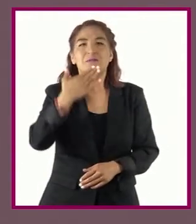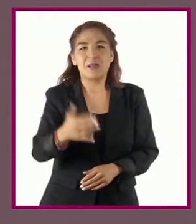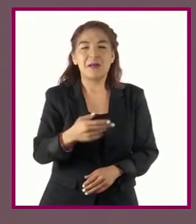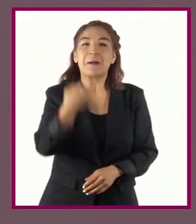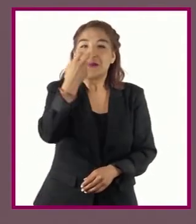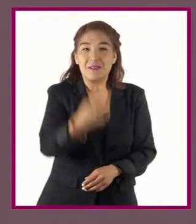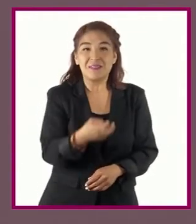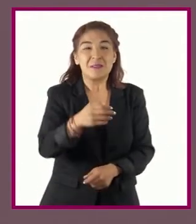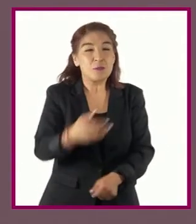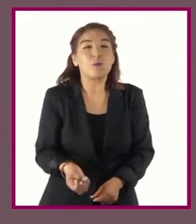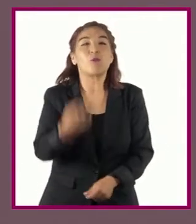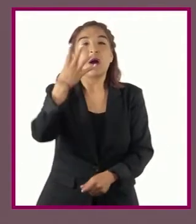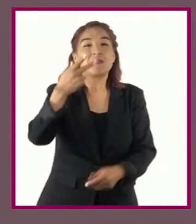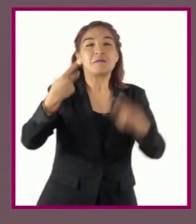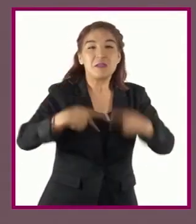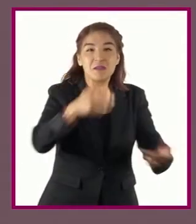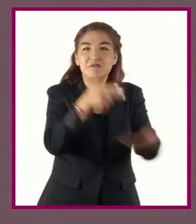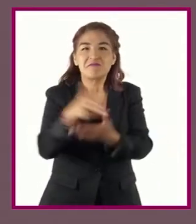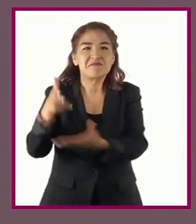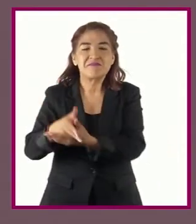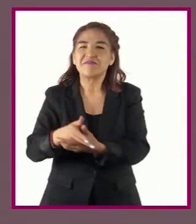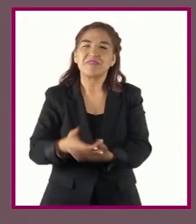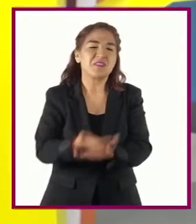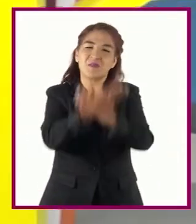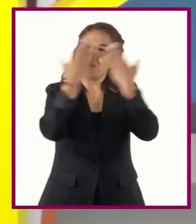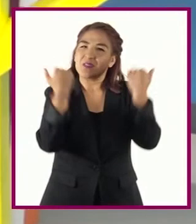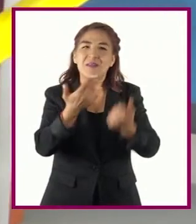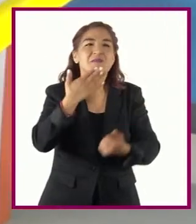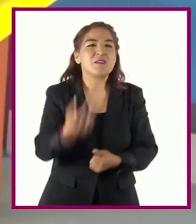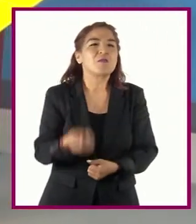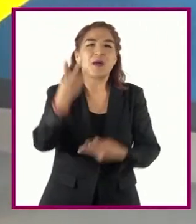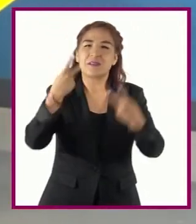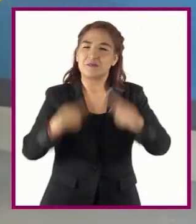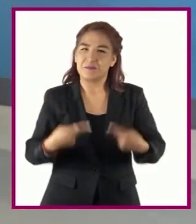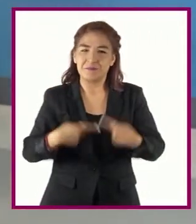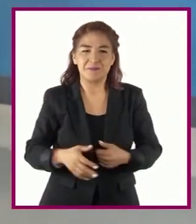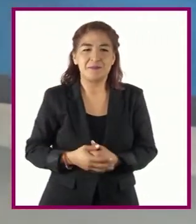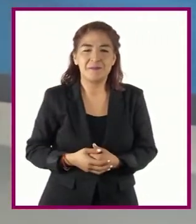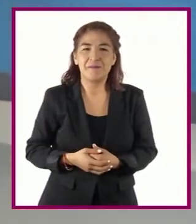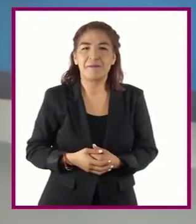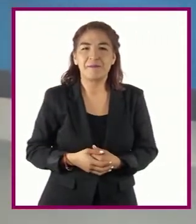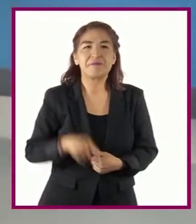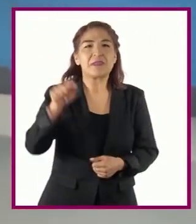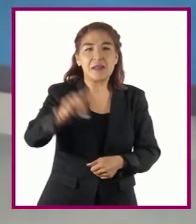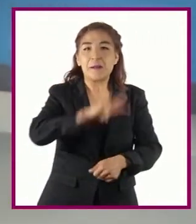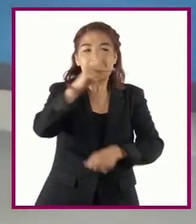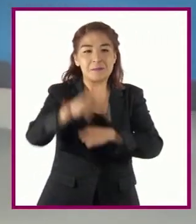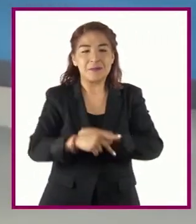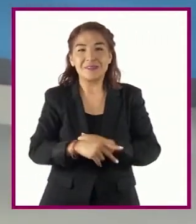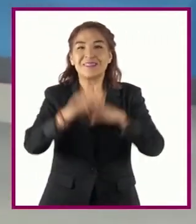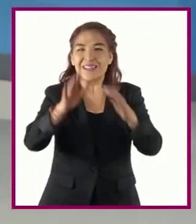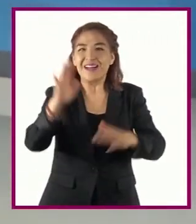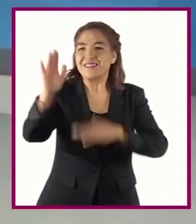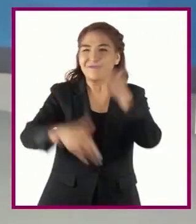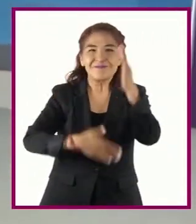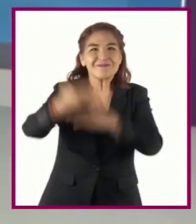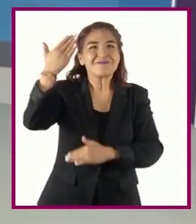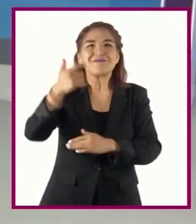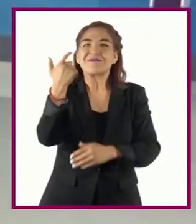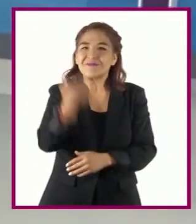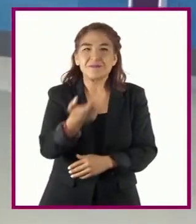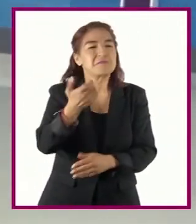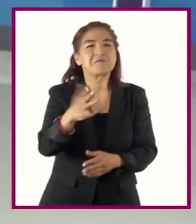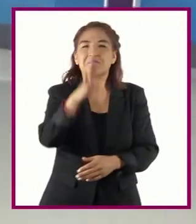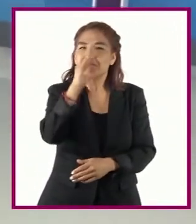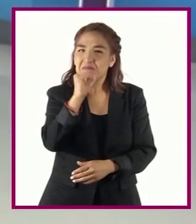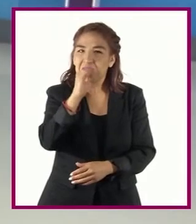cifra real de víctimas se desconoce todavía. Por otra parte, el país tampoco ha logrado desarrollar su economía ni